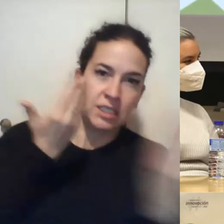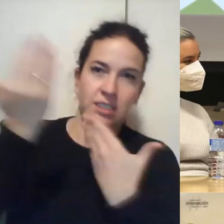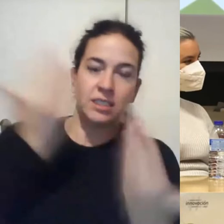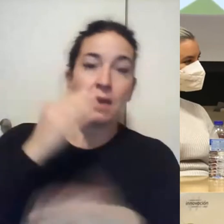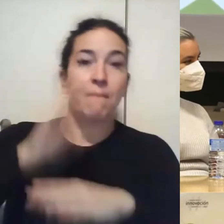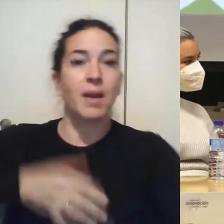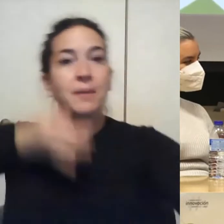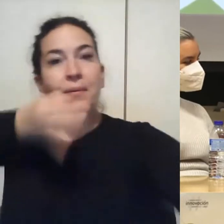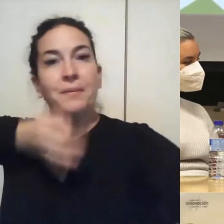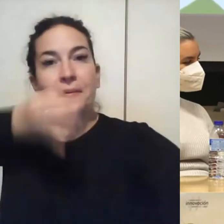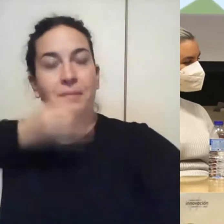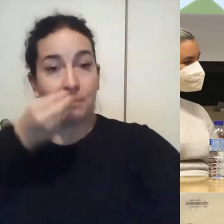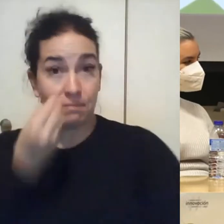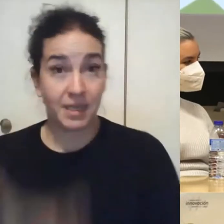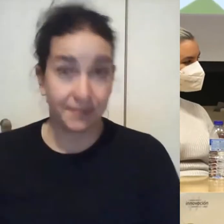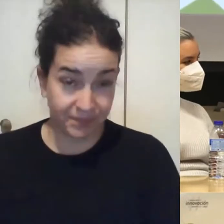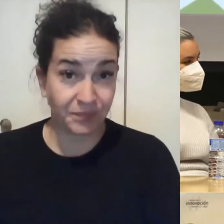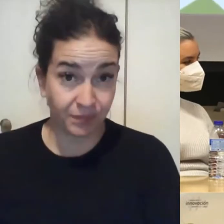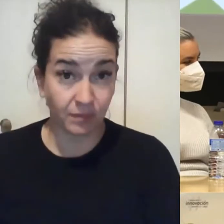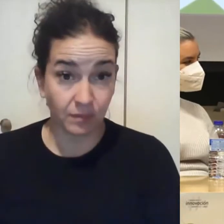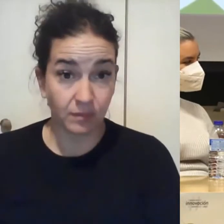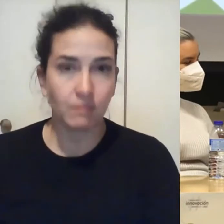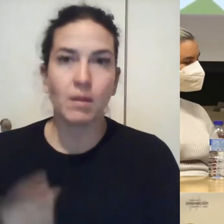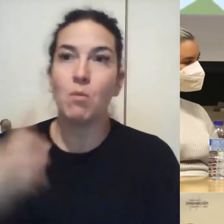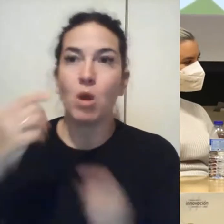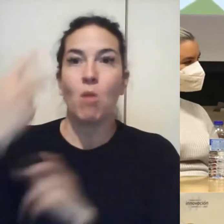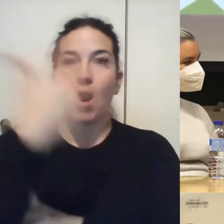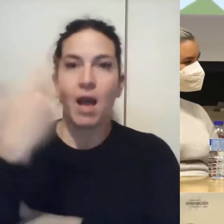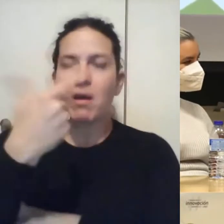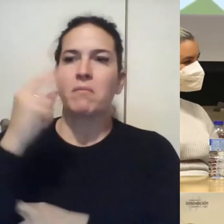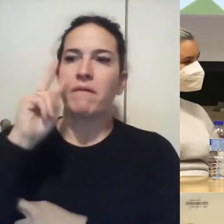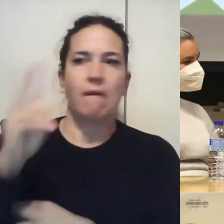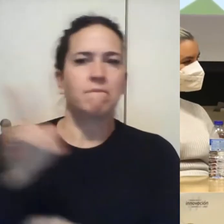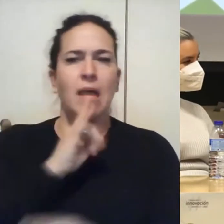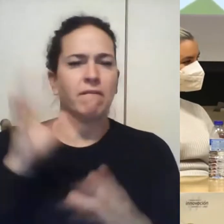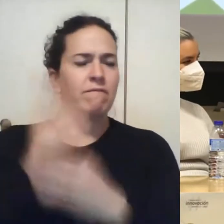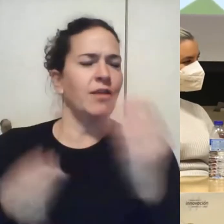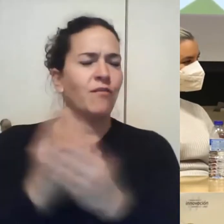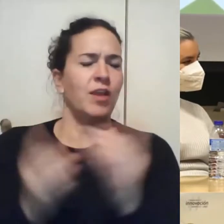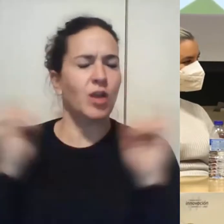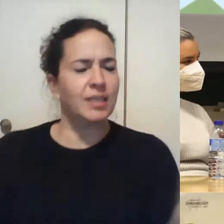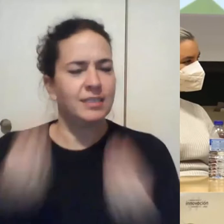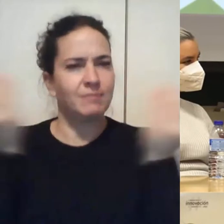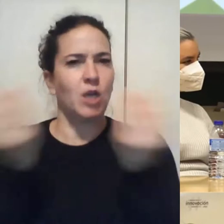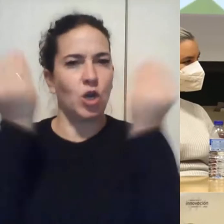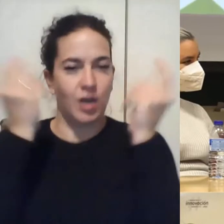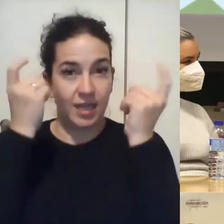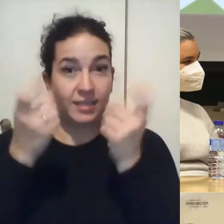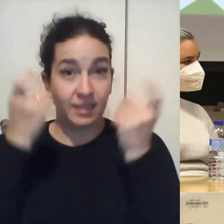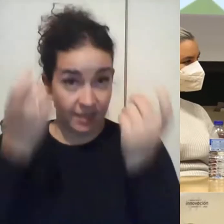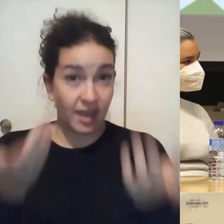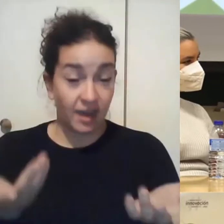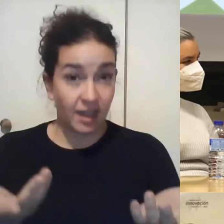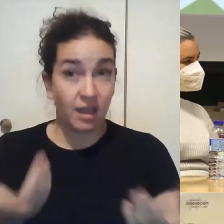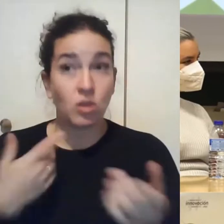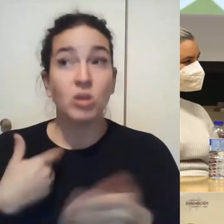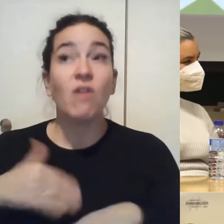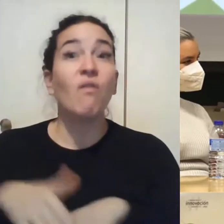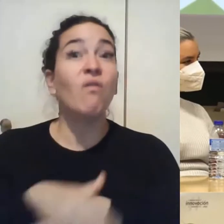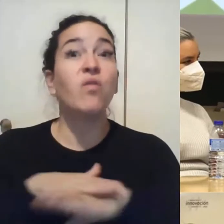alguien, darse, ver lo mal que lo haces, intentar hacerlo mejor. Y entonces, creo que es fundamental el trabajo en